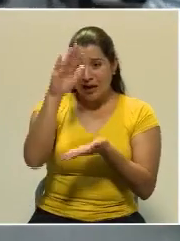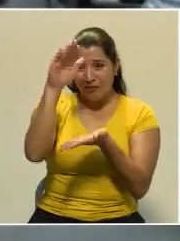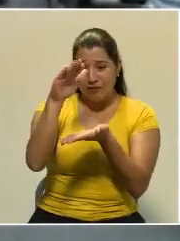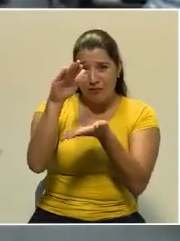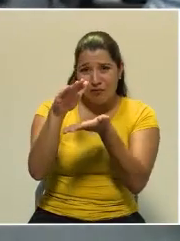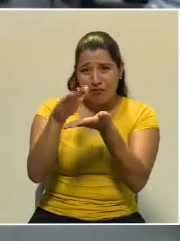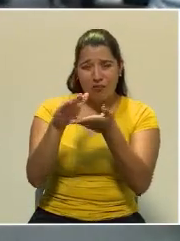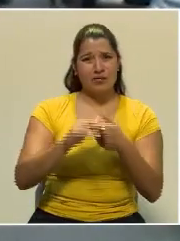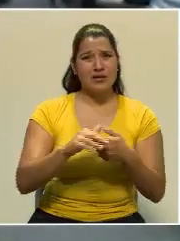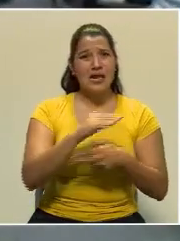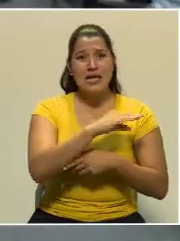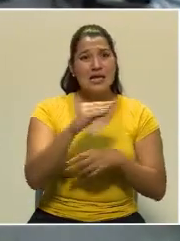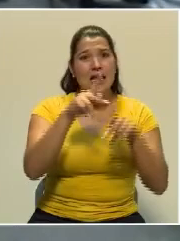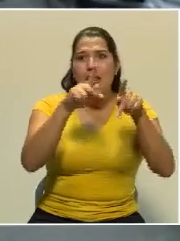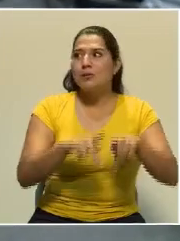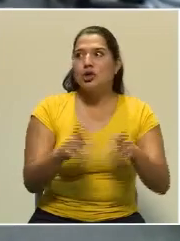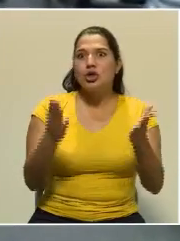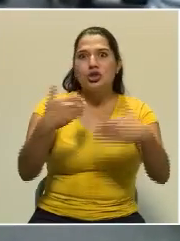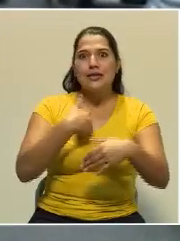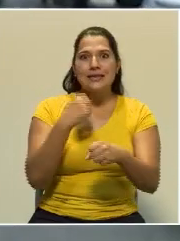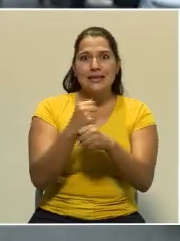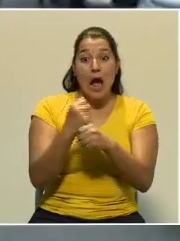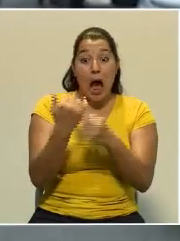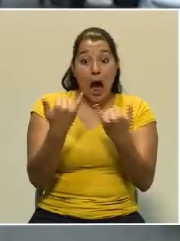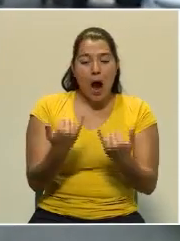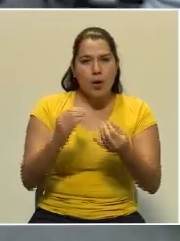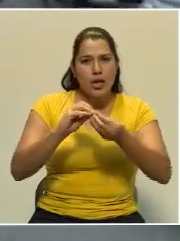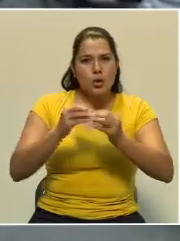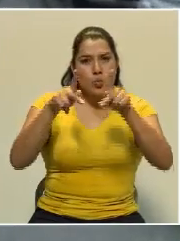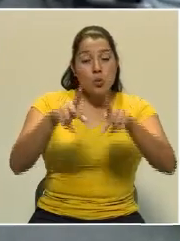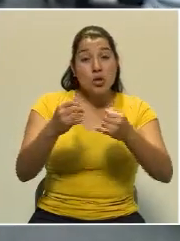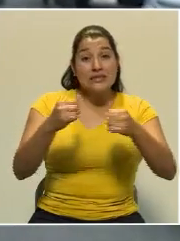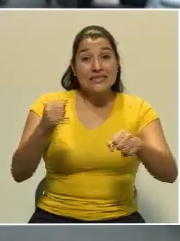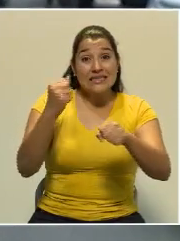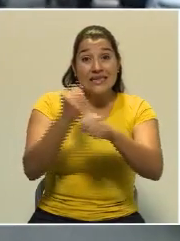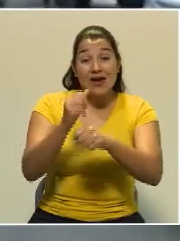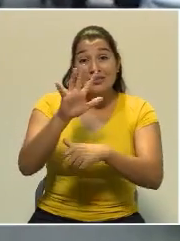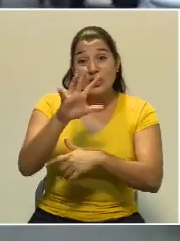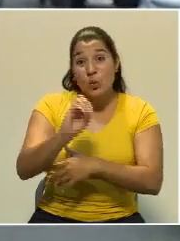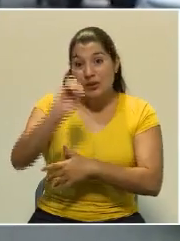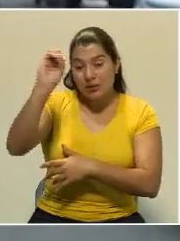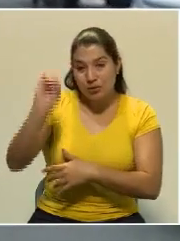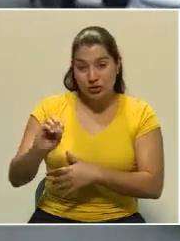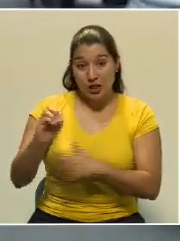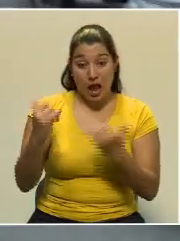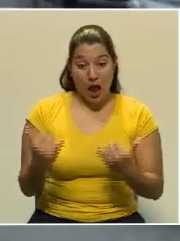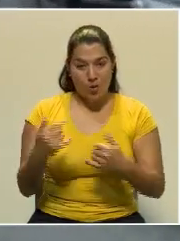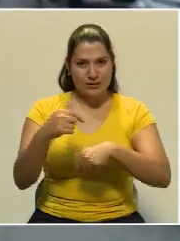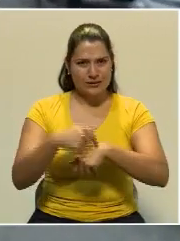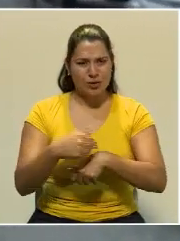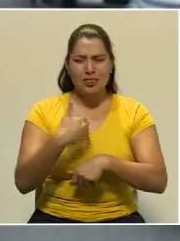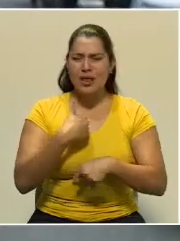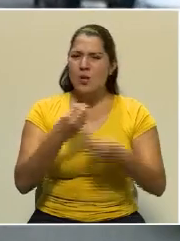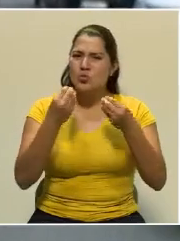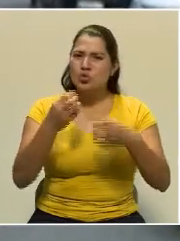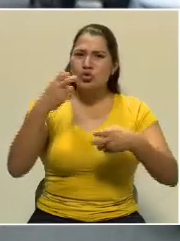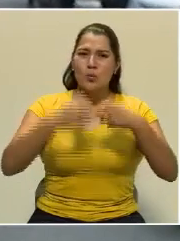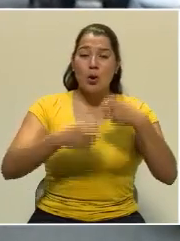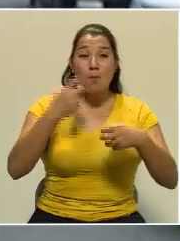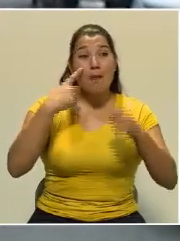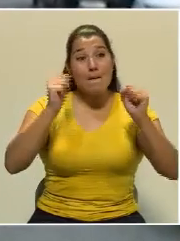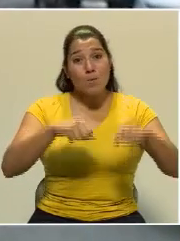tirando gente a la calle. Tenemos un nivel de desempleo de más de un 50% en este momento. Hay grandes dificultades